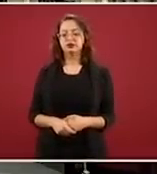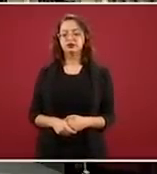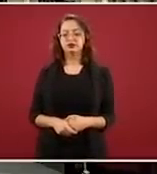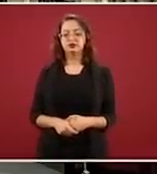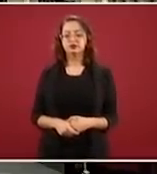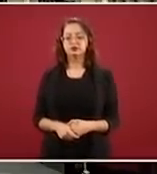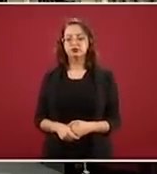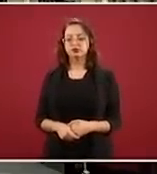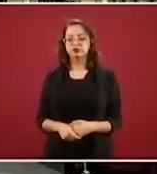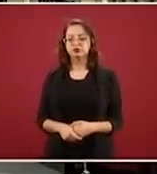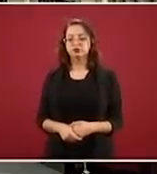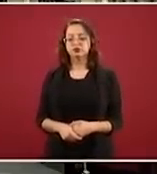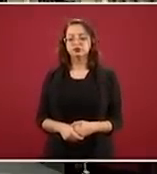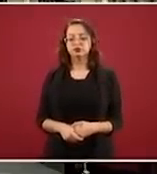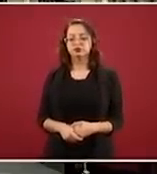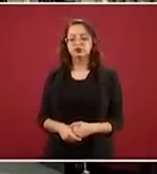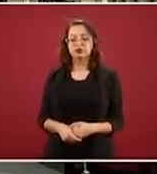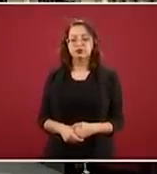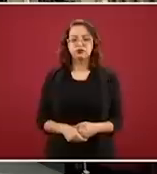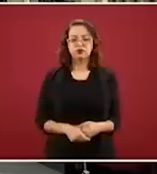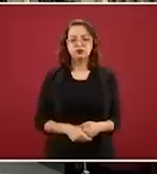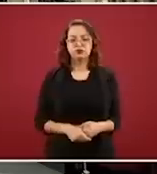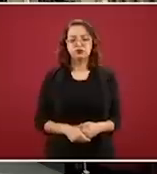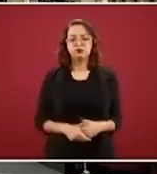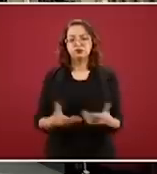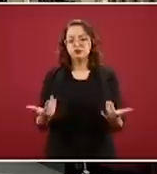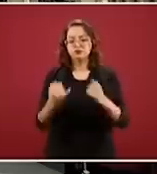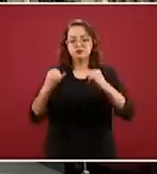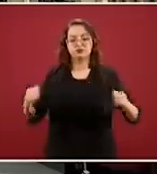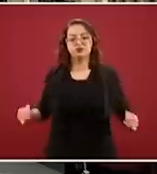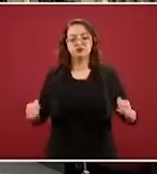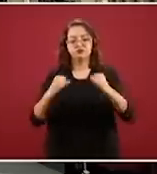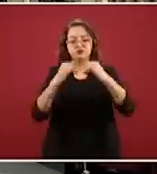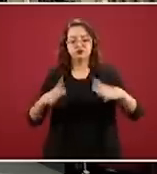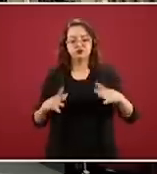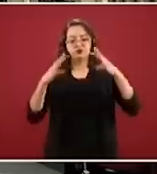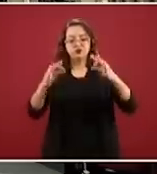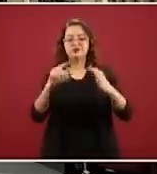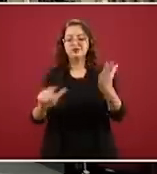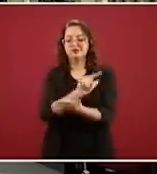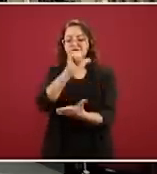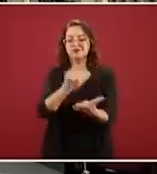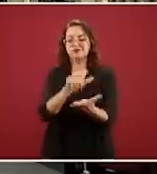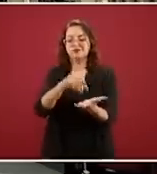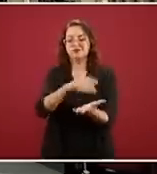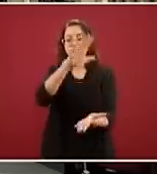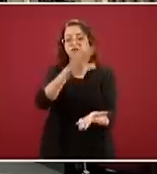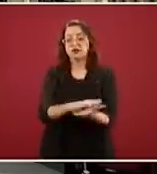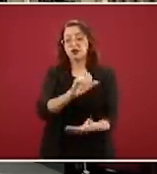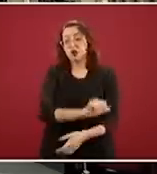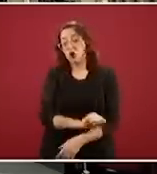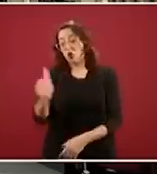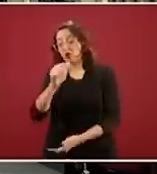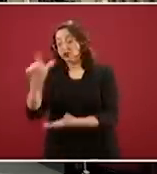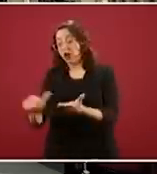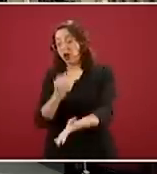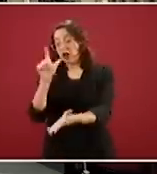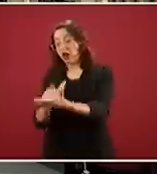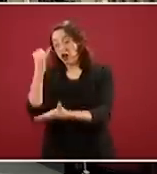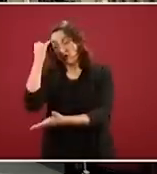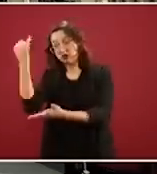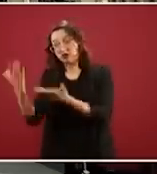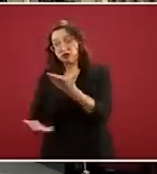Es una institución que está establecida por ley. No hay en este momento una iniciativa en ese